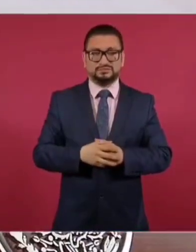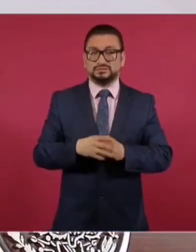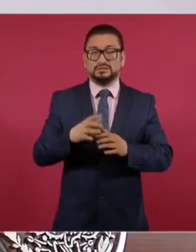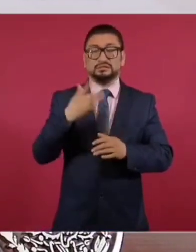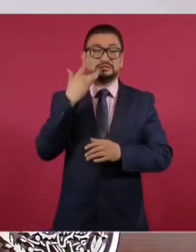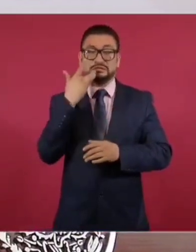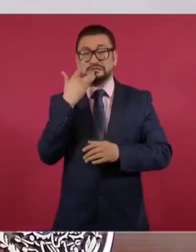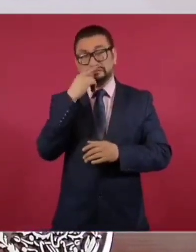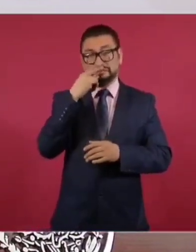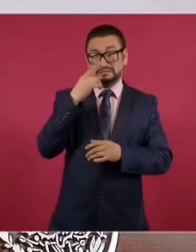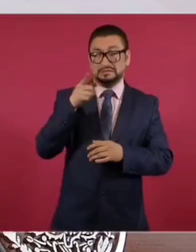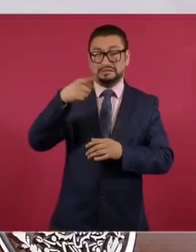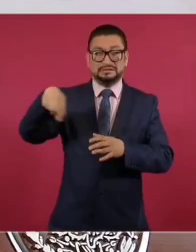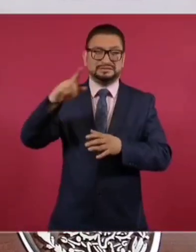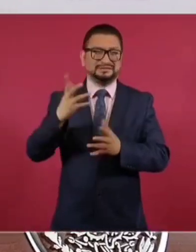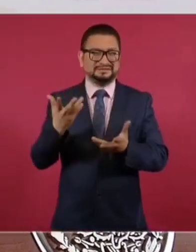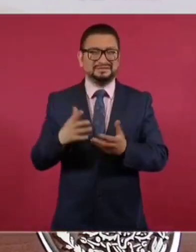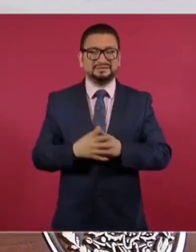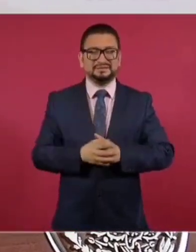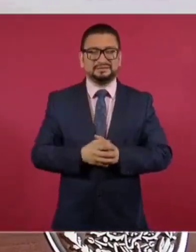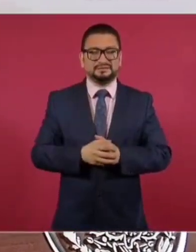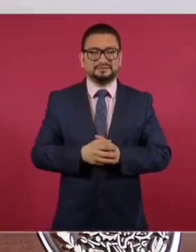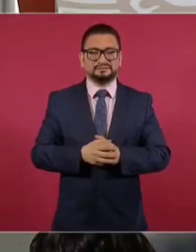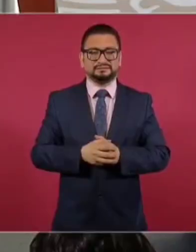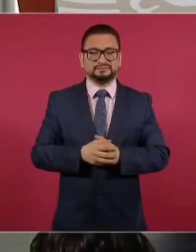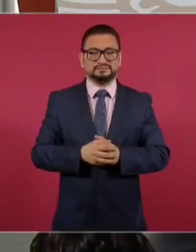son más